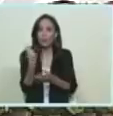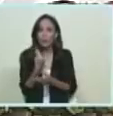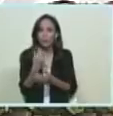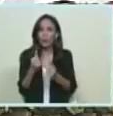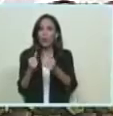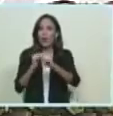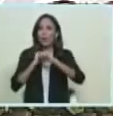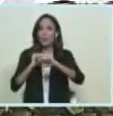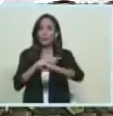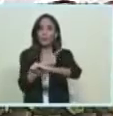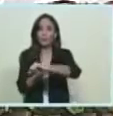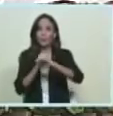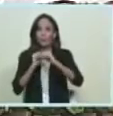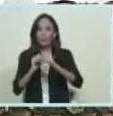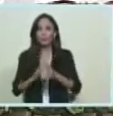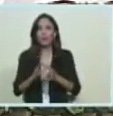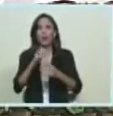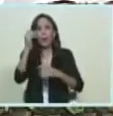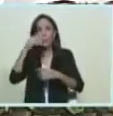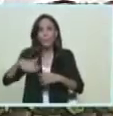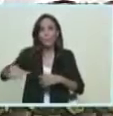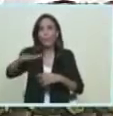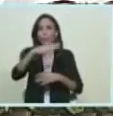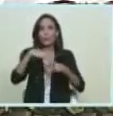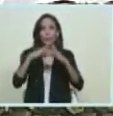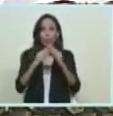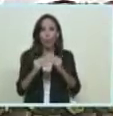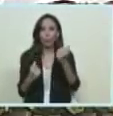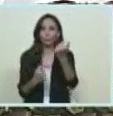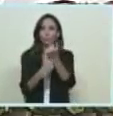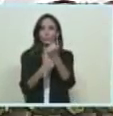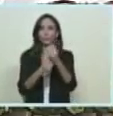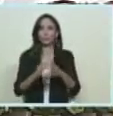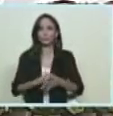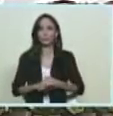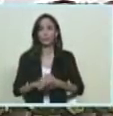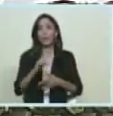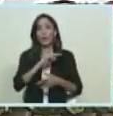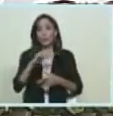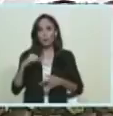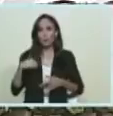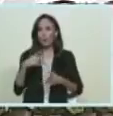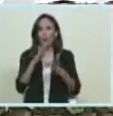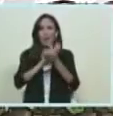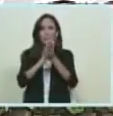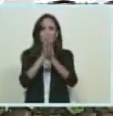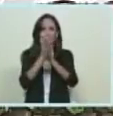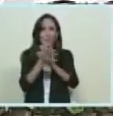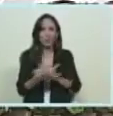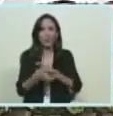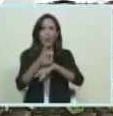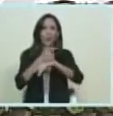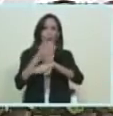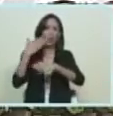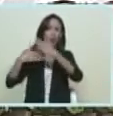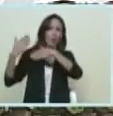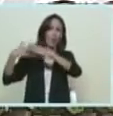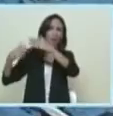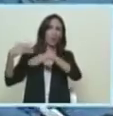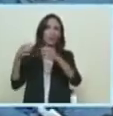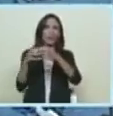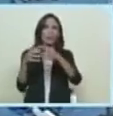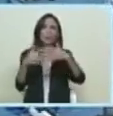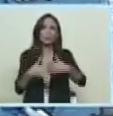juventud, para darle el poder al pueblo en las bases. Nosotros tenemos que acabar la forma de gobierno